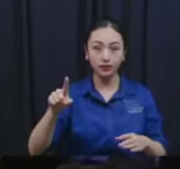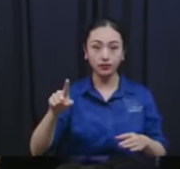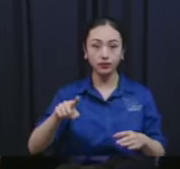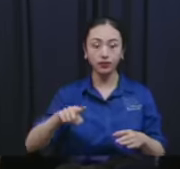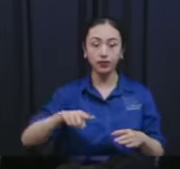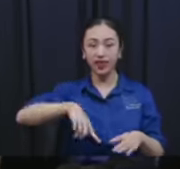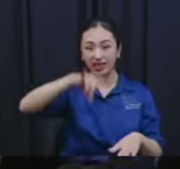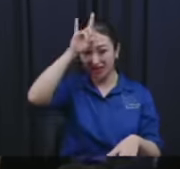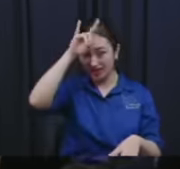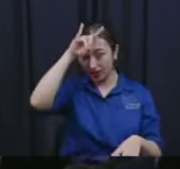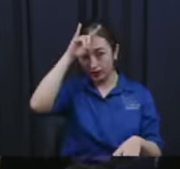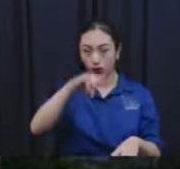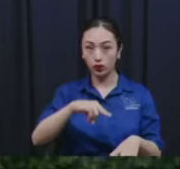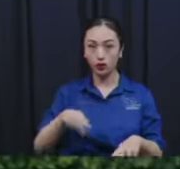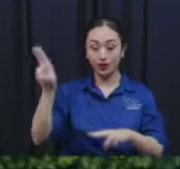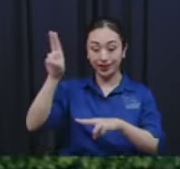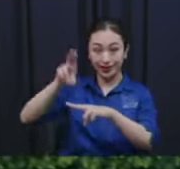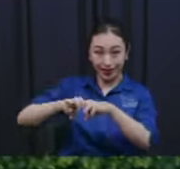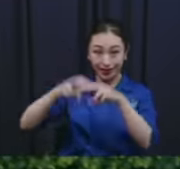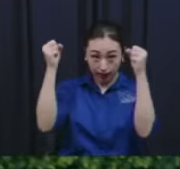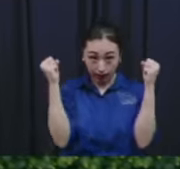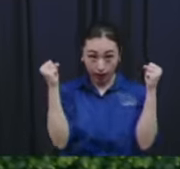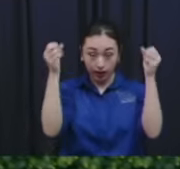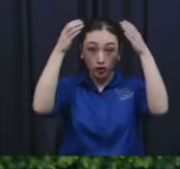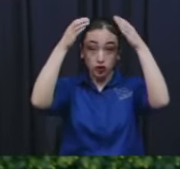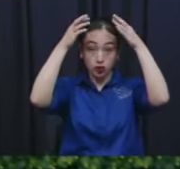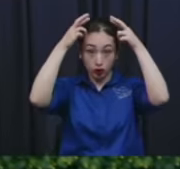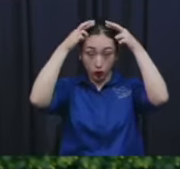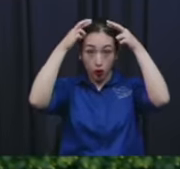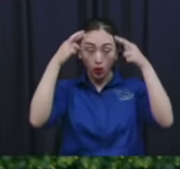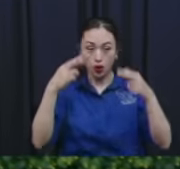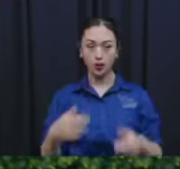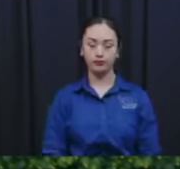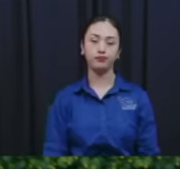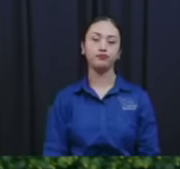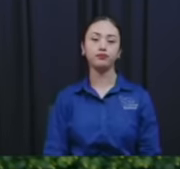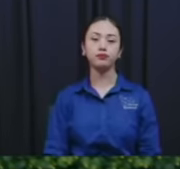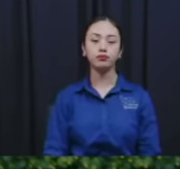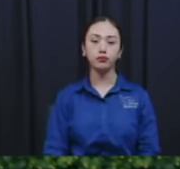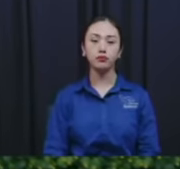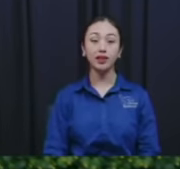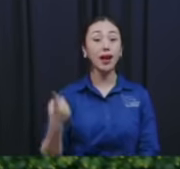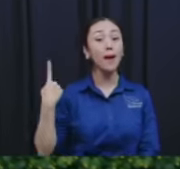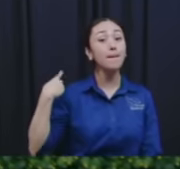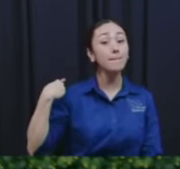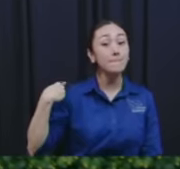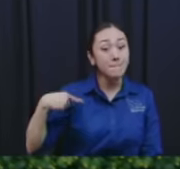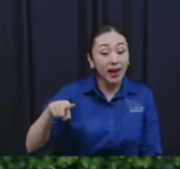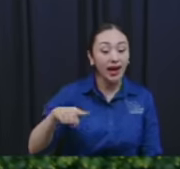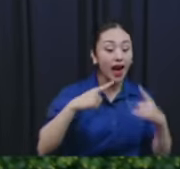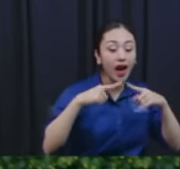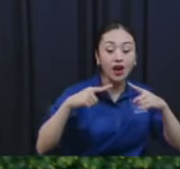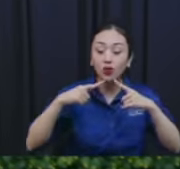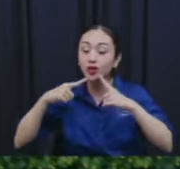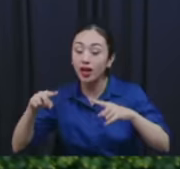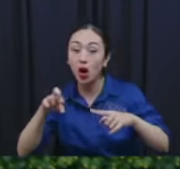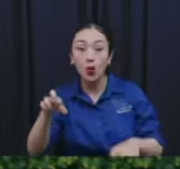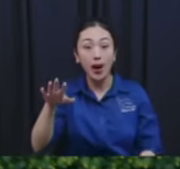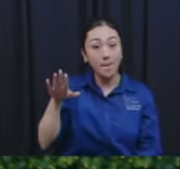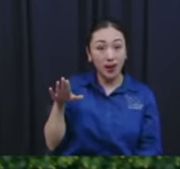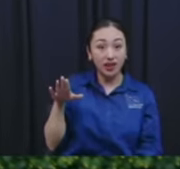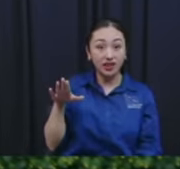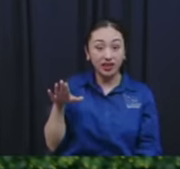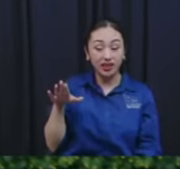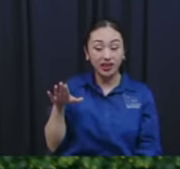promocionar promover a nivel mundial una paz ficticia desde luego paz y seguridad